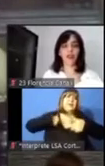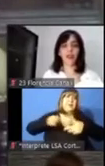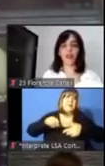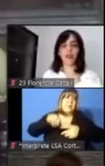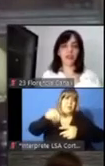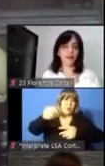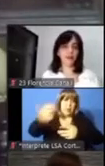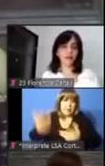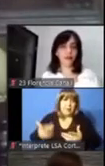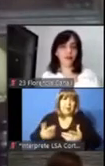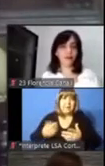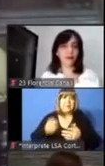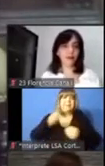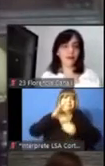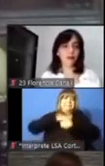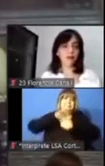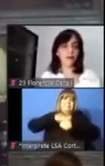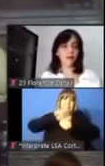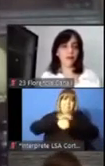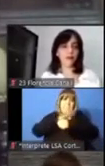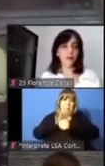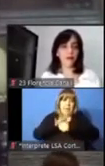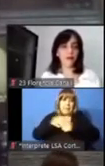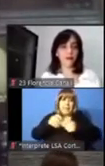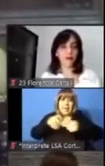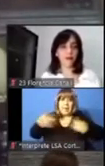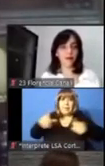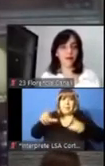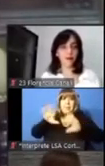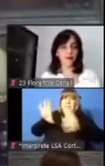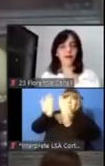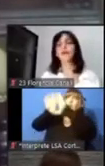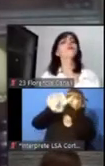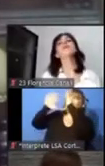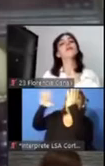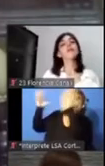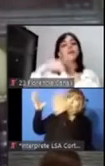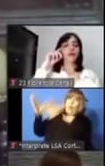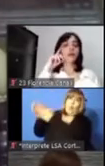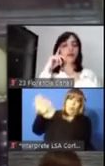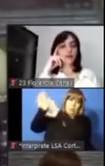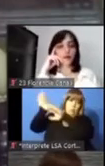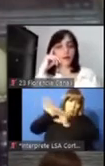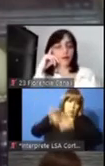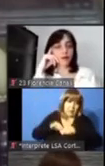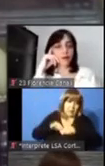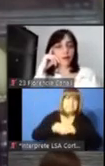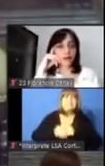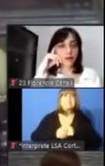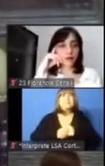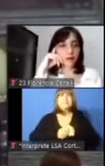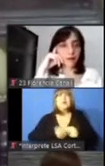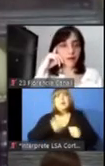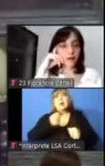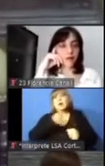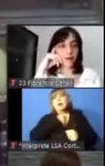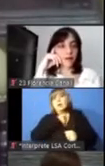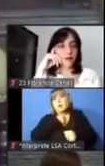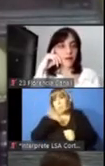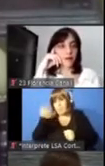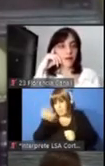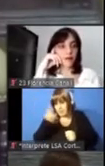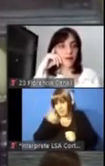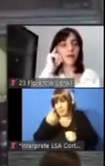pandemia que azotó a todo el planeta. Yo lo primero que quiero poner en valor